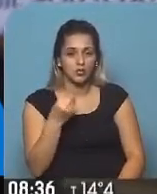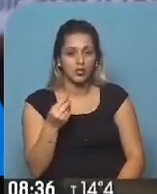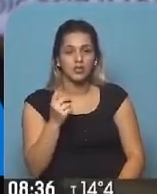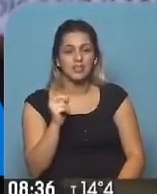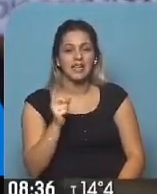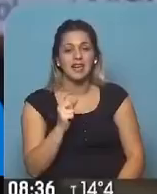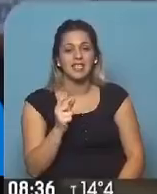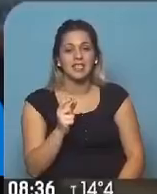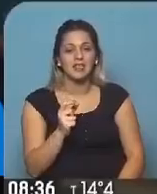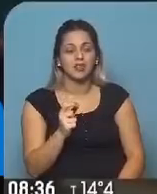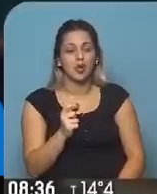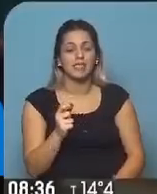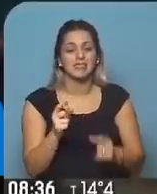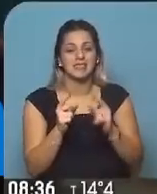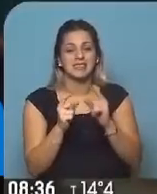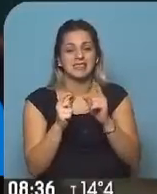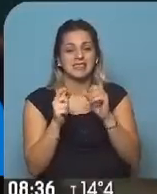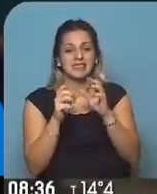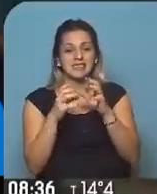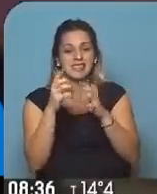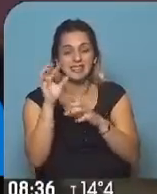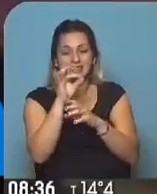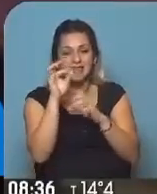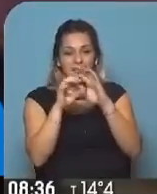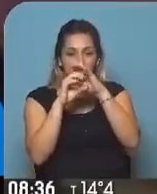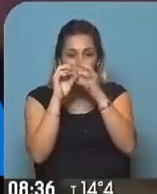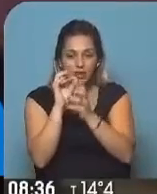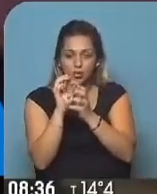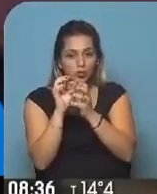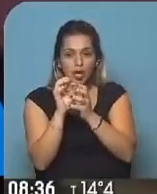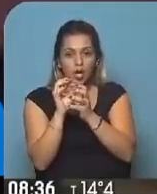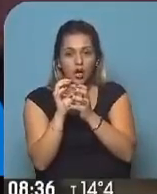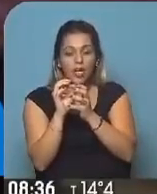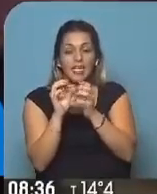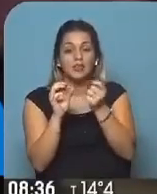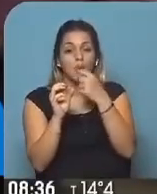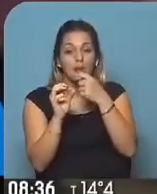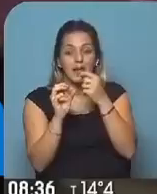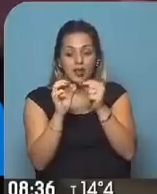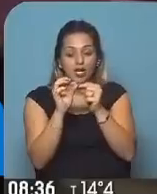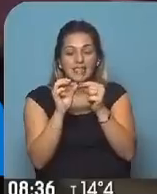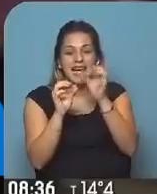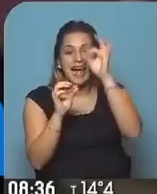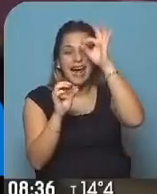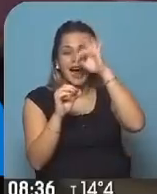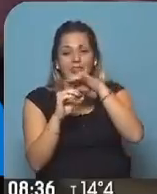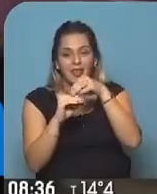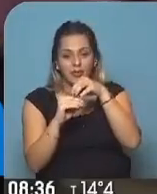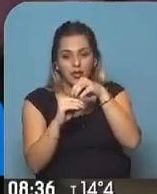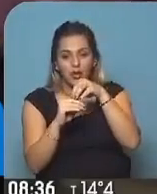nivel de la pared de este coco, sino adentro. Correcto. O sea que es y cuando otro empieza a medicamento. actuar ahí,